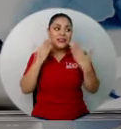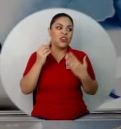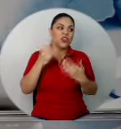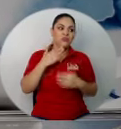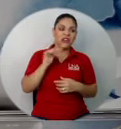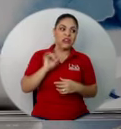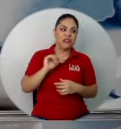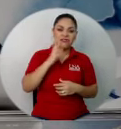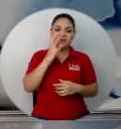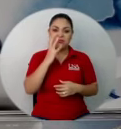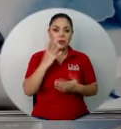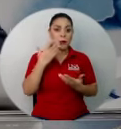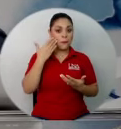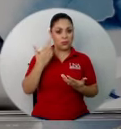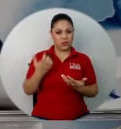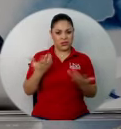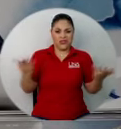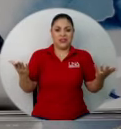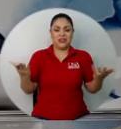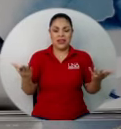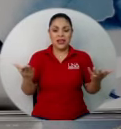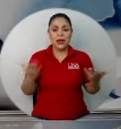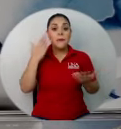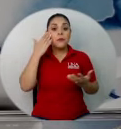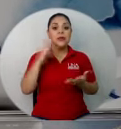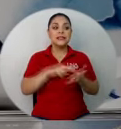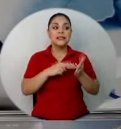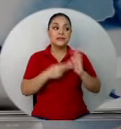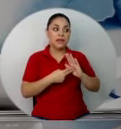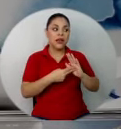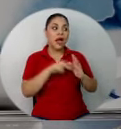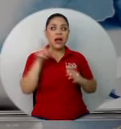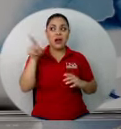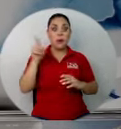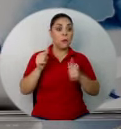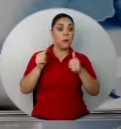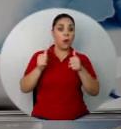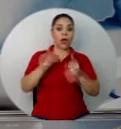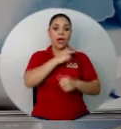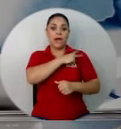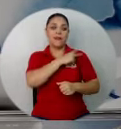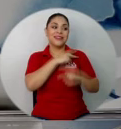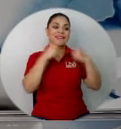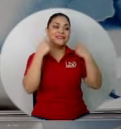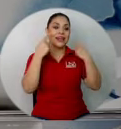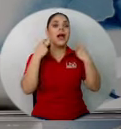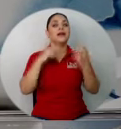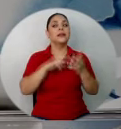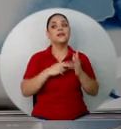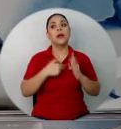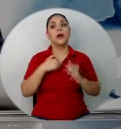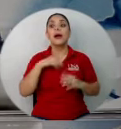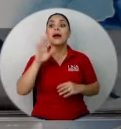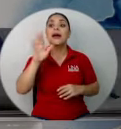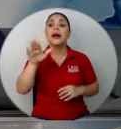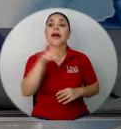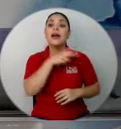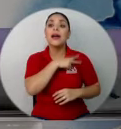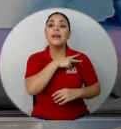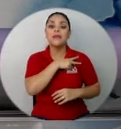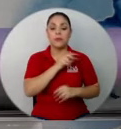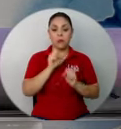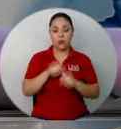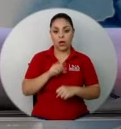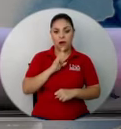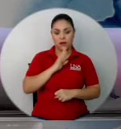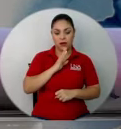anda de buenas o anda de malas. ¿Por qué? Porque eso va a ser un determinante para ver si yo puedo ir y conversar con esta persona, si puedo ir a hacer